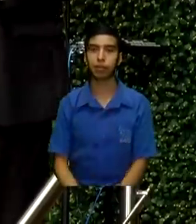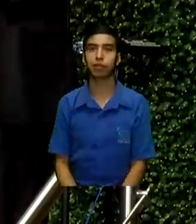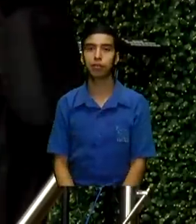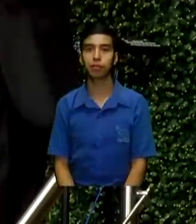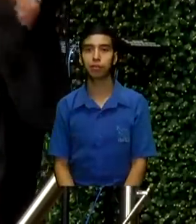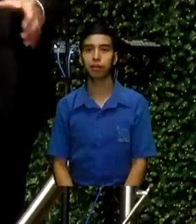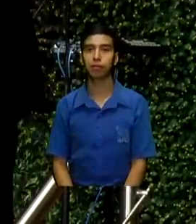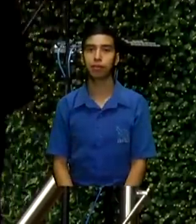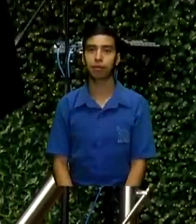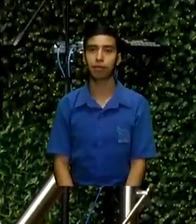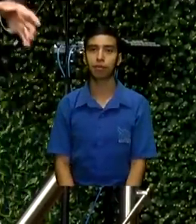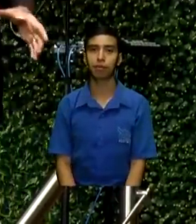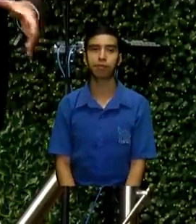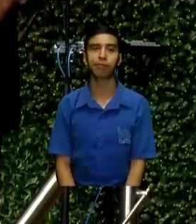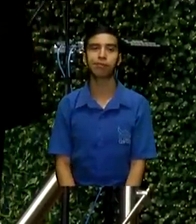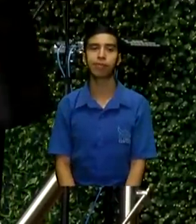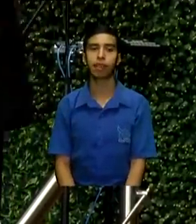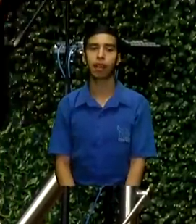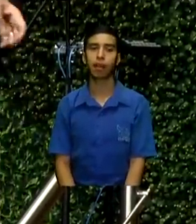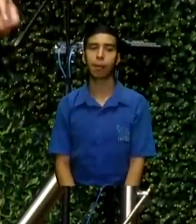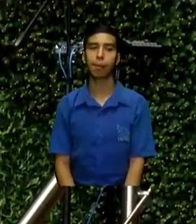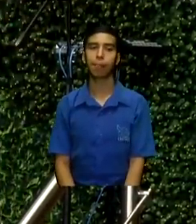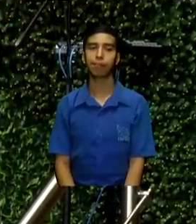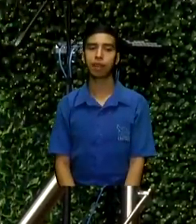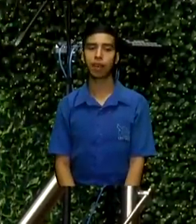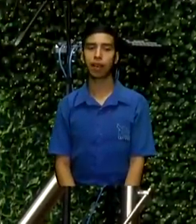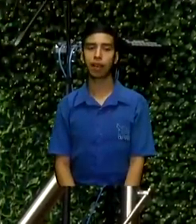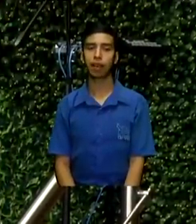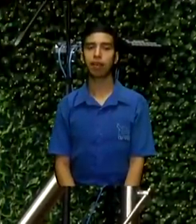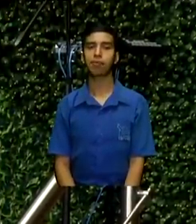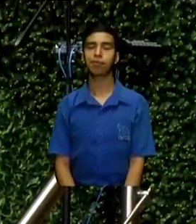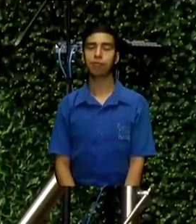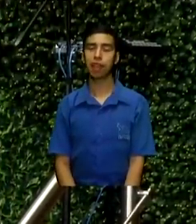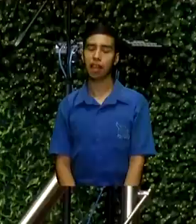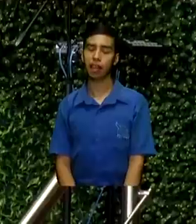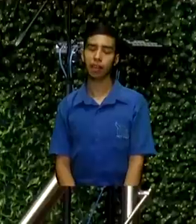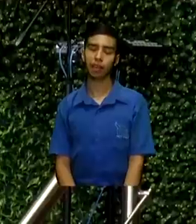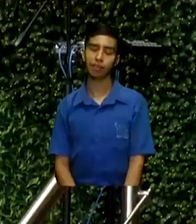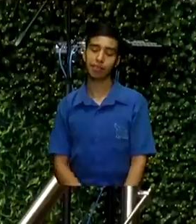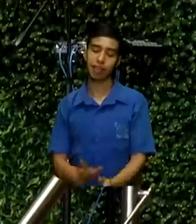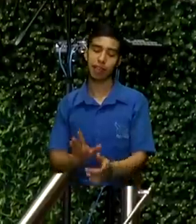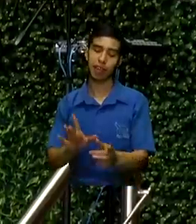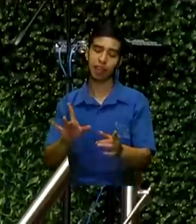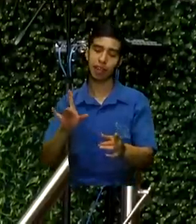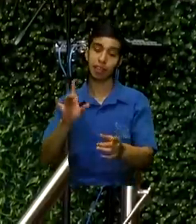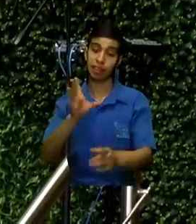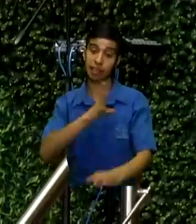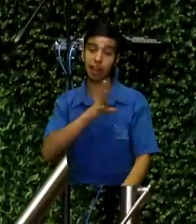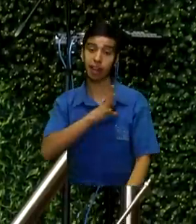los sanguinarios, infelices, desventurados y epítetos que dan ganas de seguirles